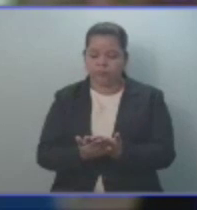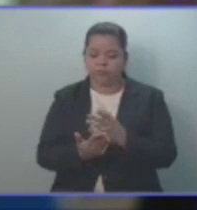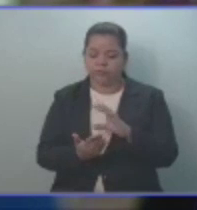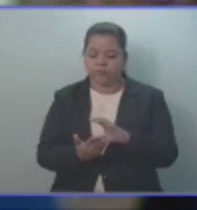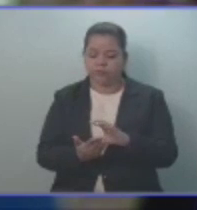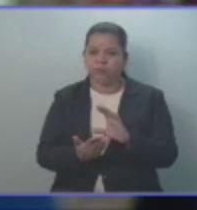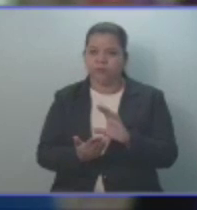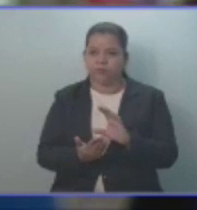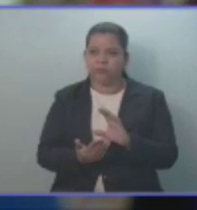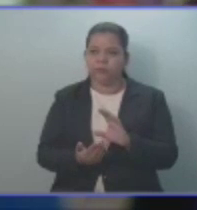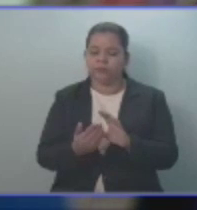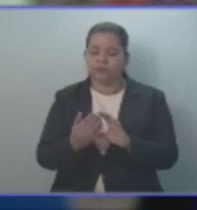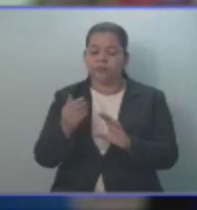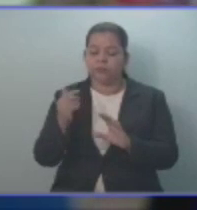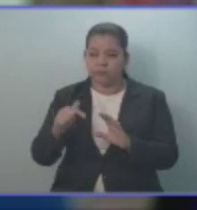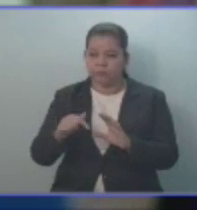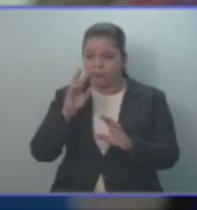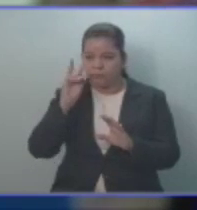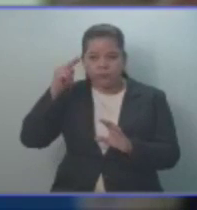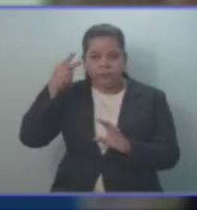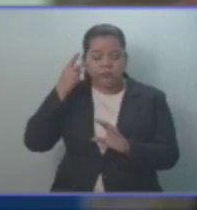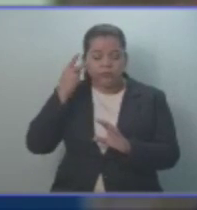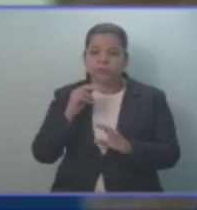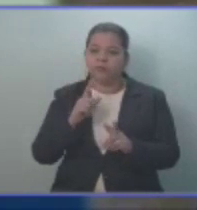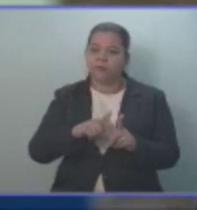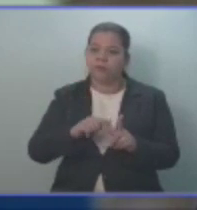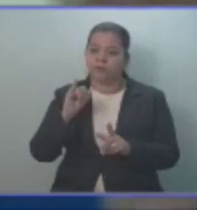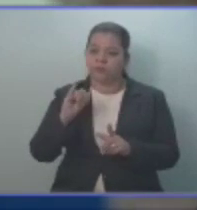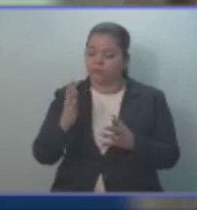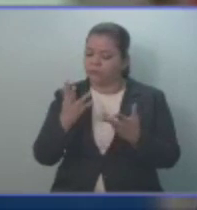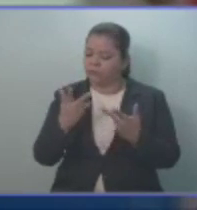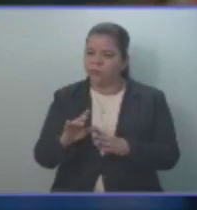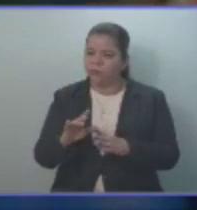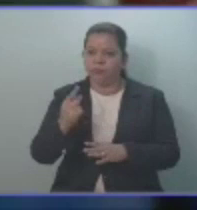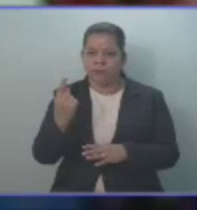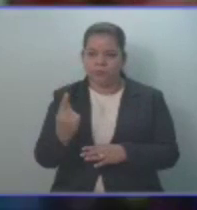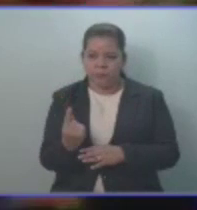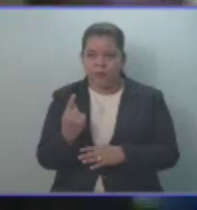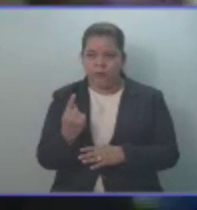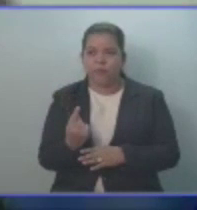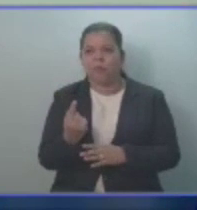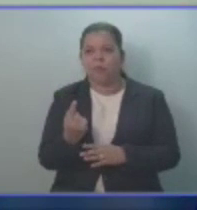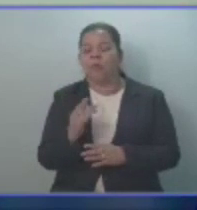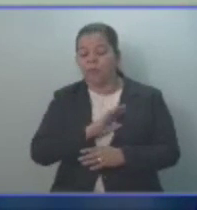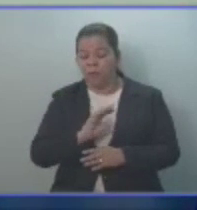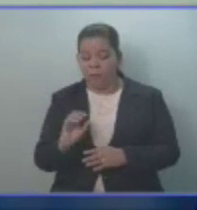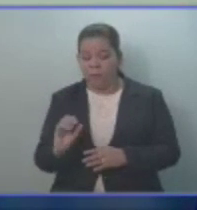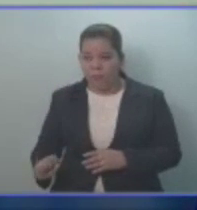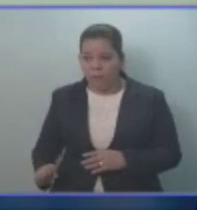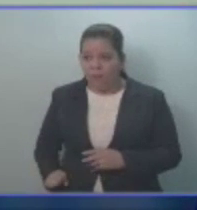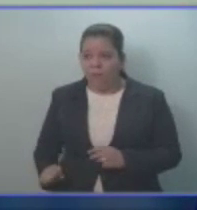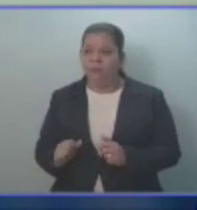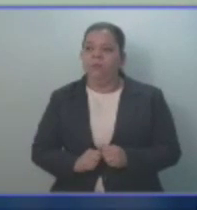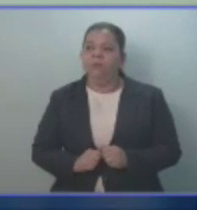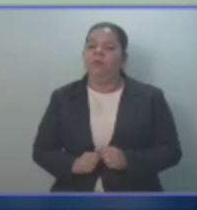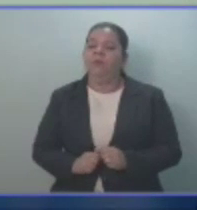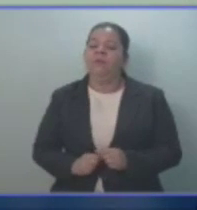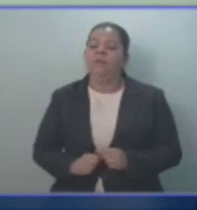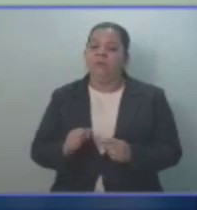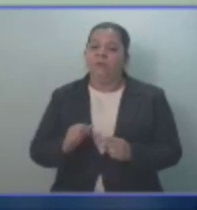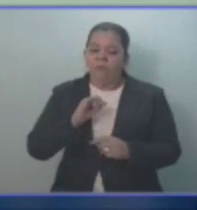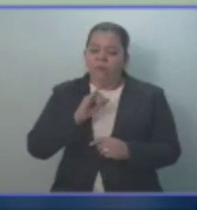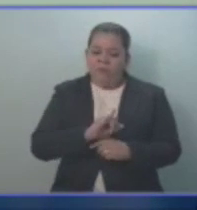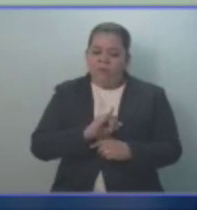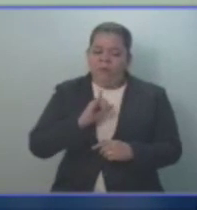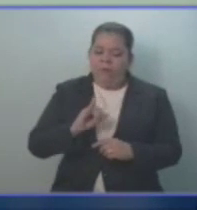término nacional significa cualquier persona natural de nacionalidad salvadoreña, y